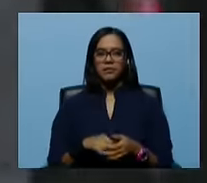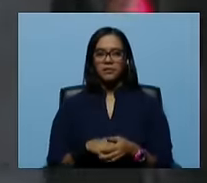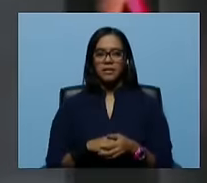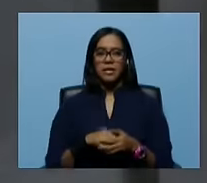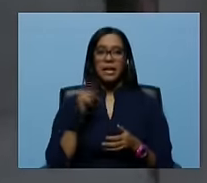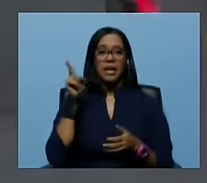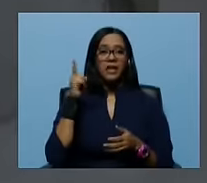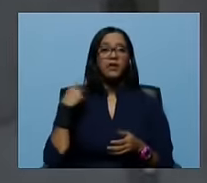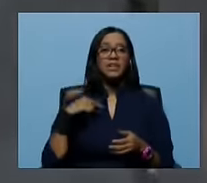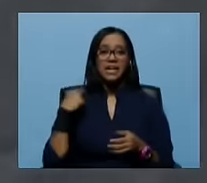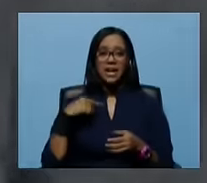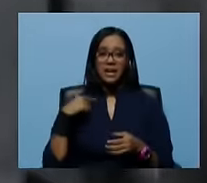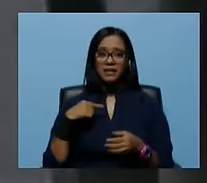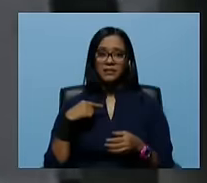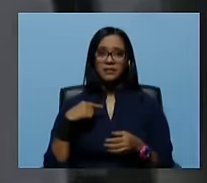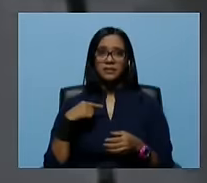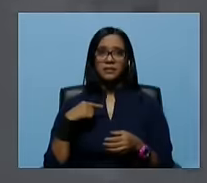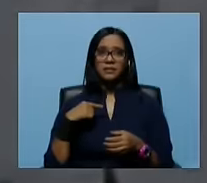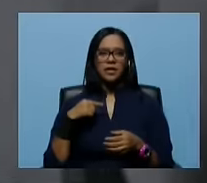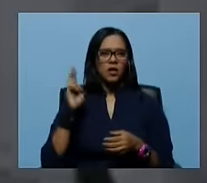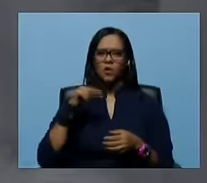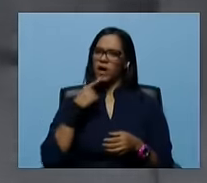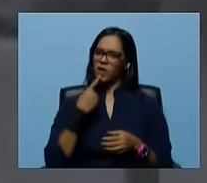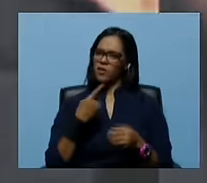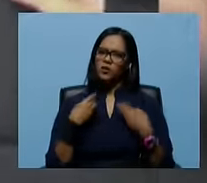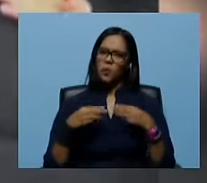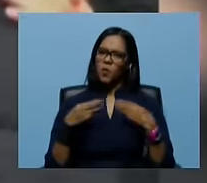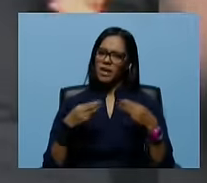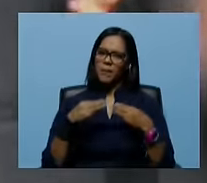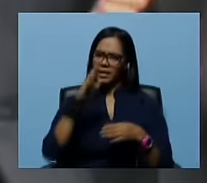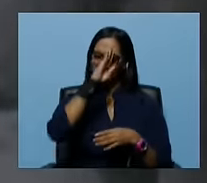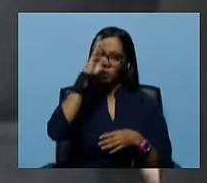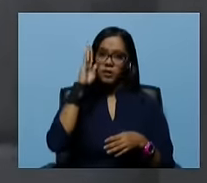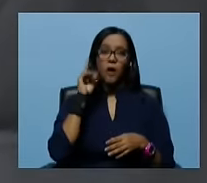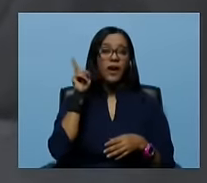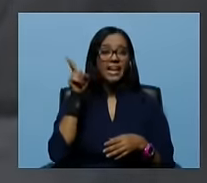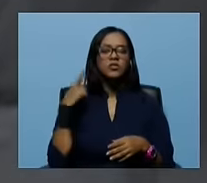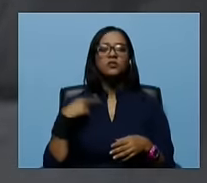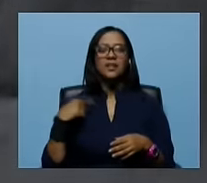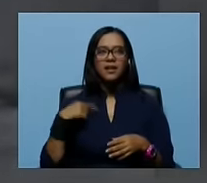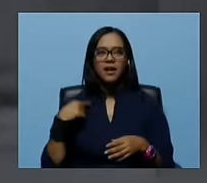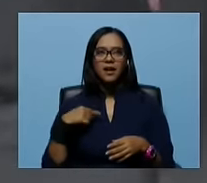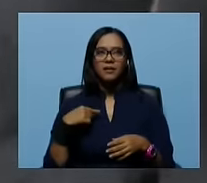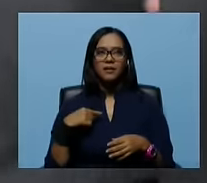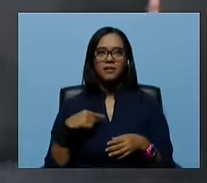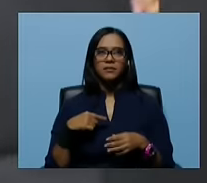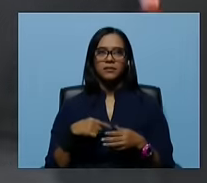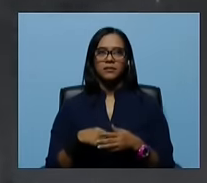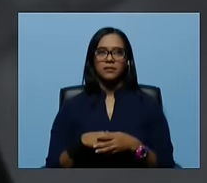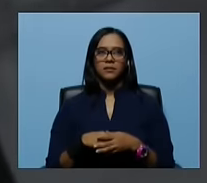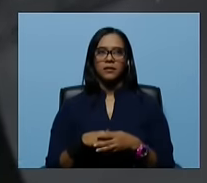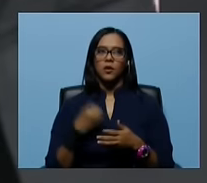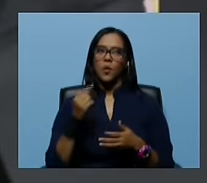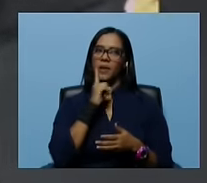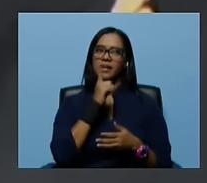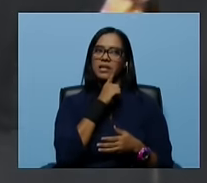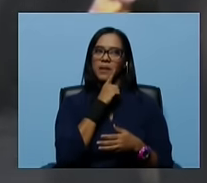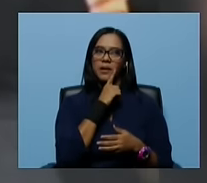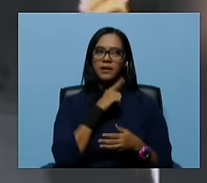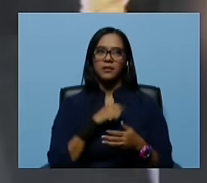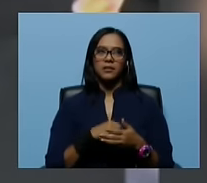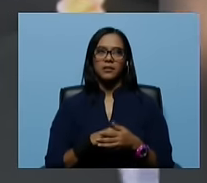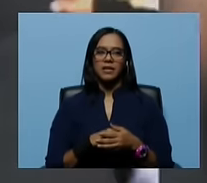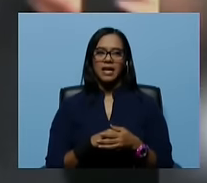Ellos tenían, esto nunca lo he dicho públicamente, Diosdado, ellos tenían, ¿cómo es que llaman?